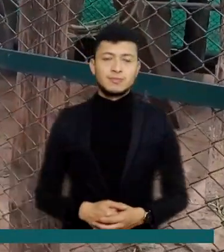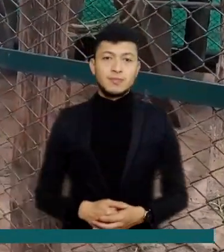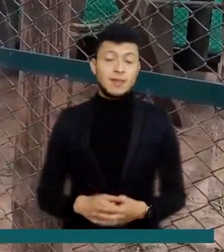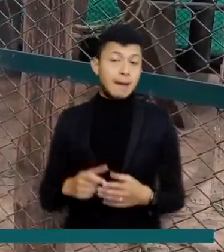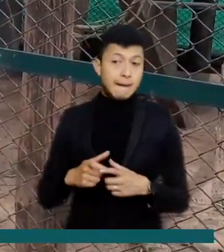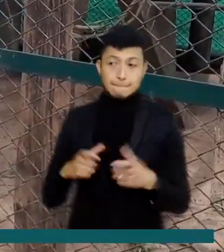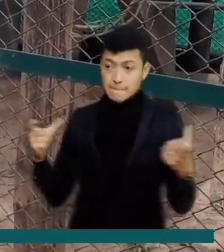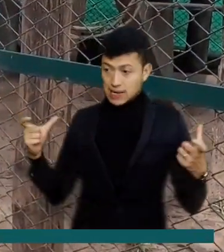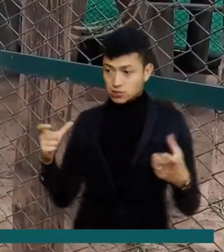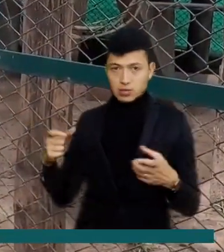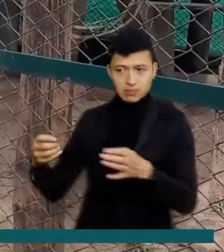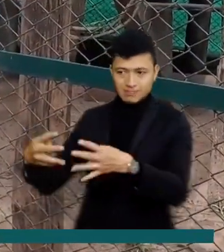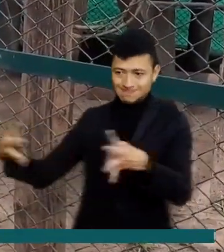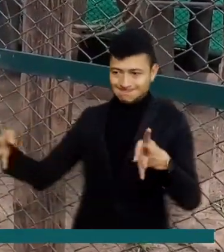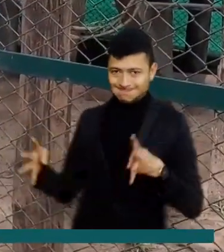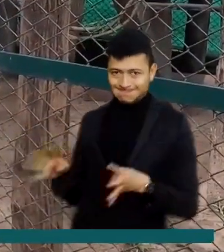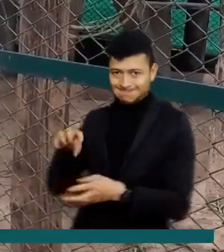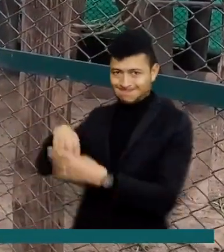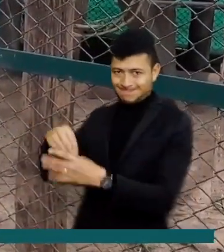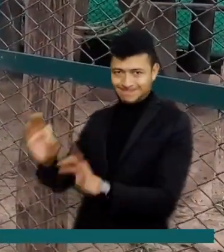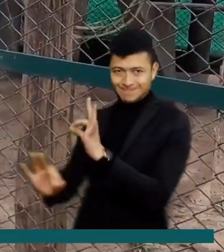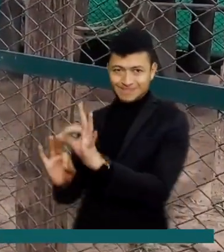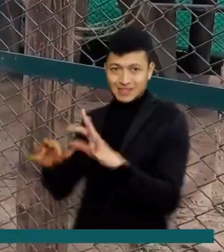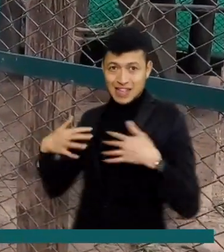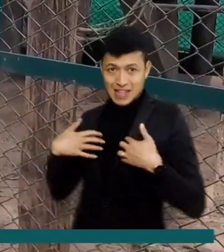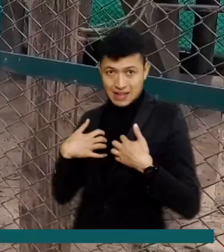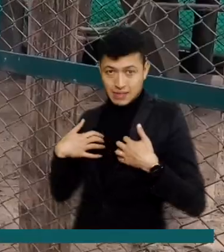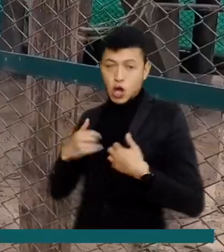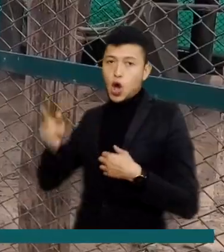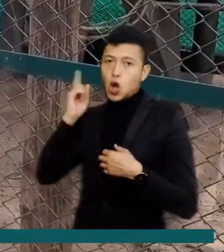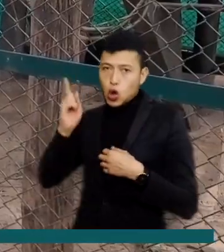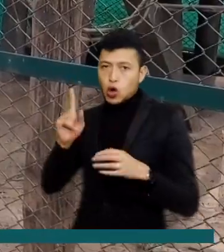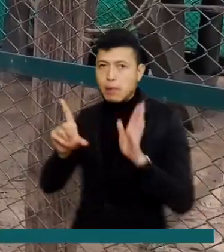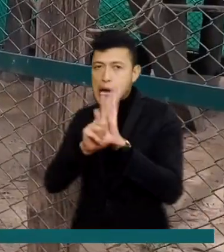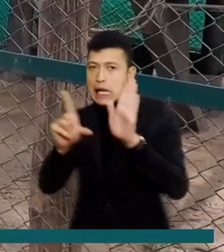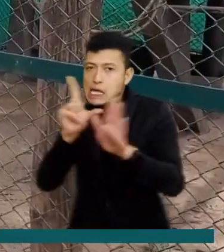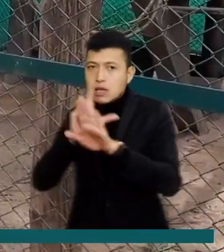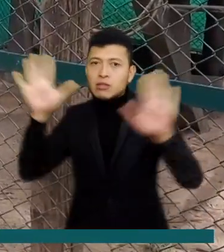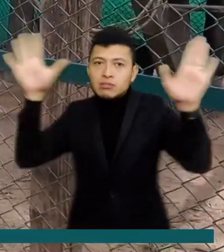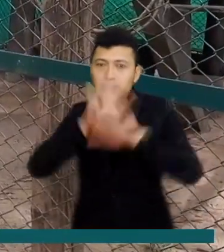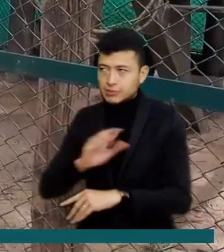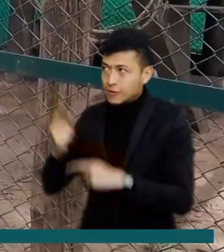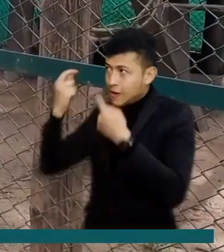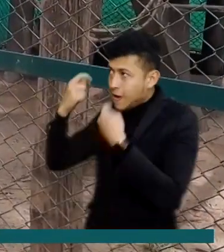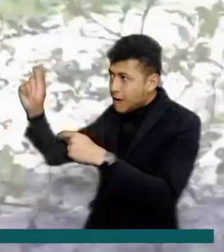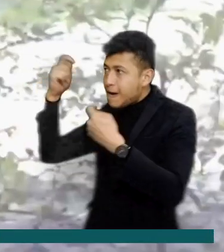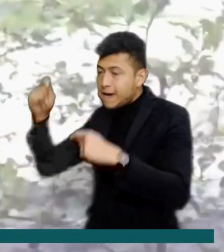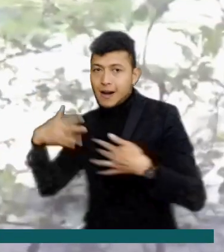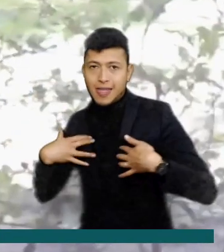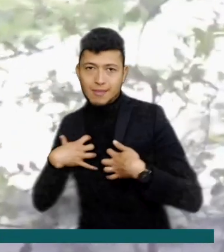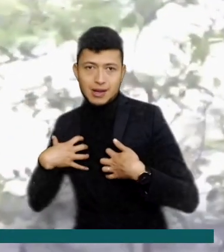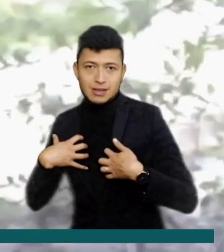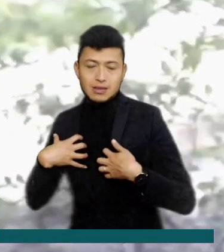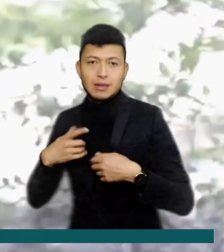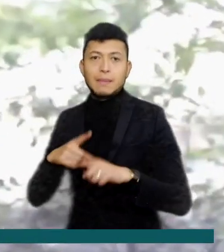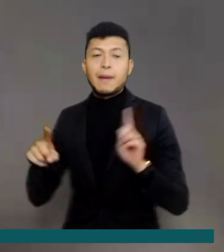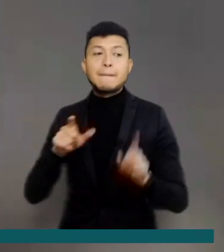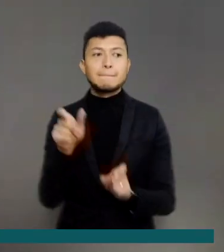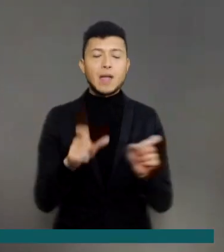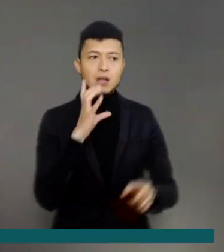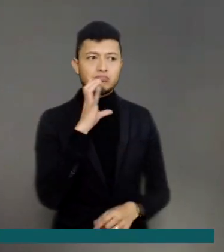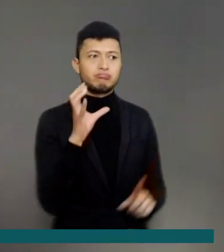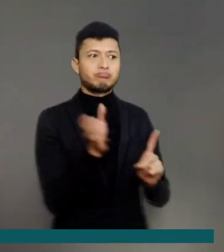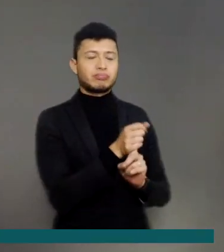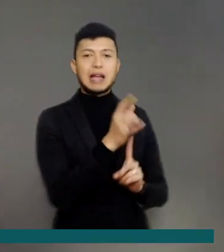mayoría de individuos que ingresan al hogar de paso ingresan por procesos de tráfico ilegal de fauna silvestre, sino que las personas